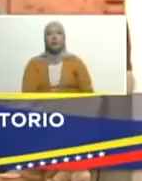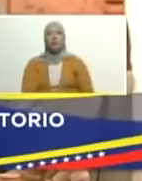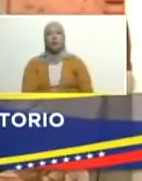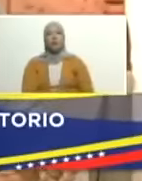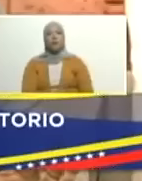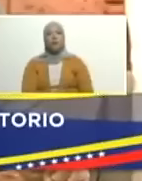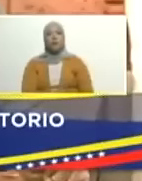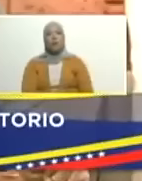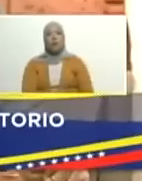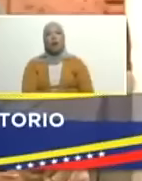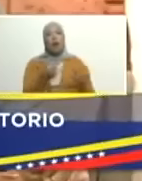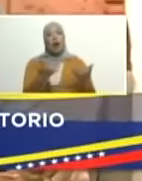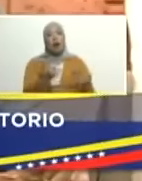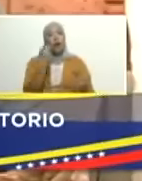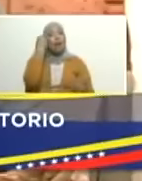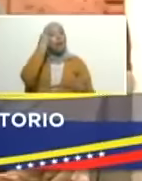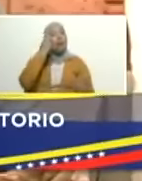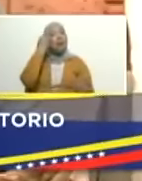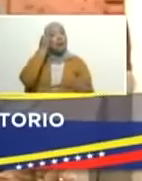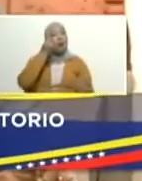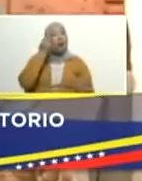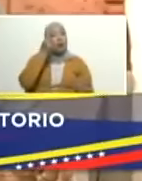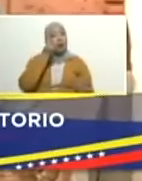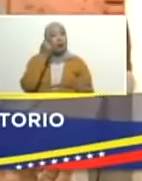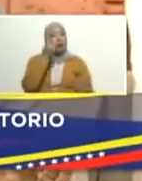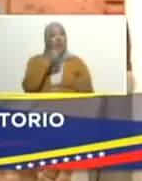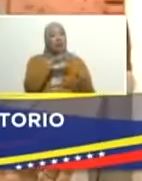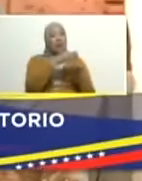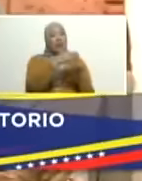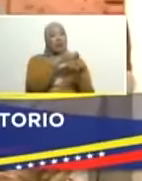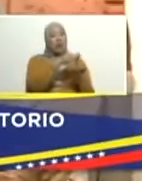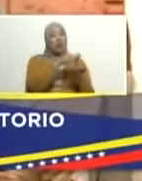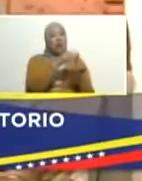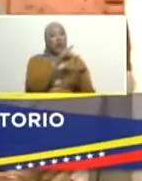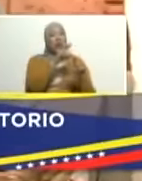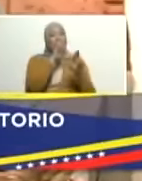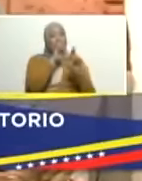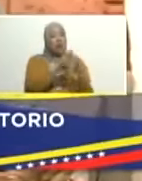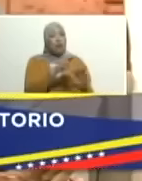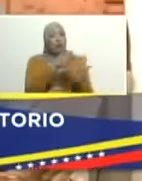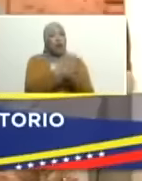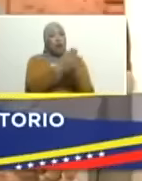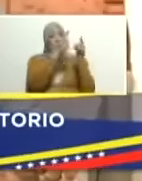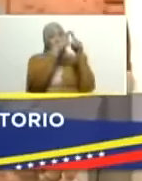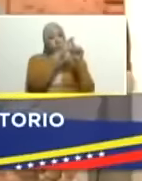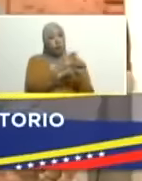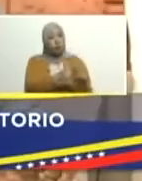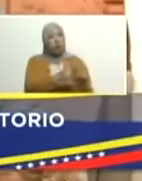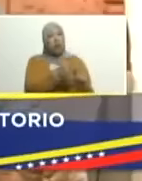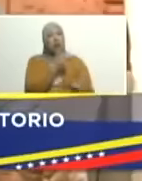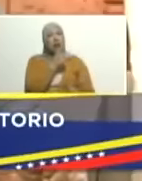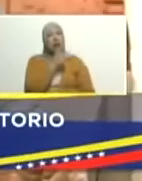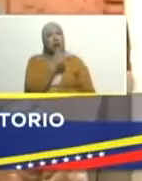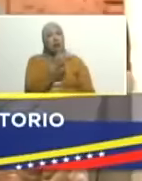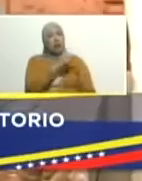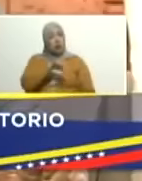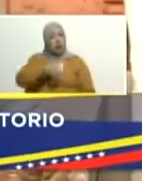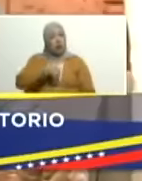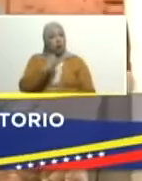es hora de que ustedes reflexionen, de que ustedes saquen conclusiones de quiénes somos